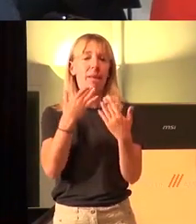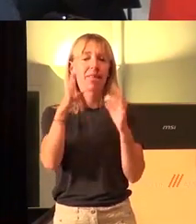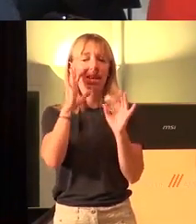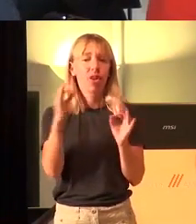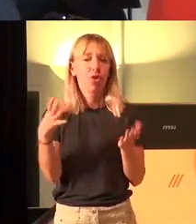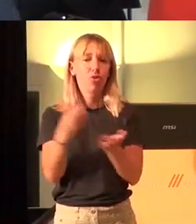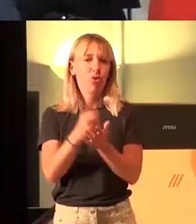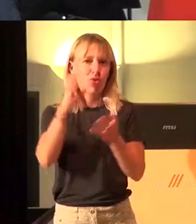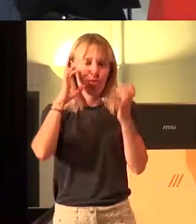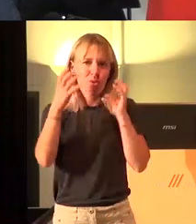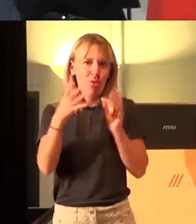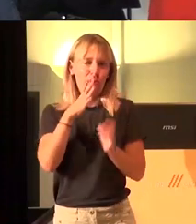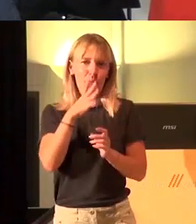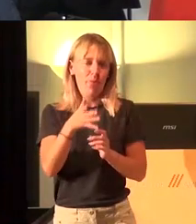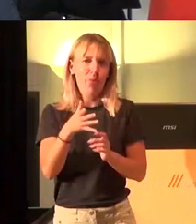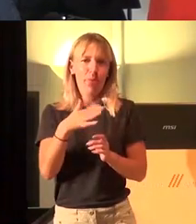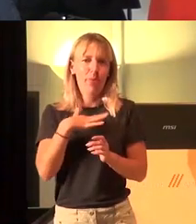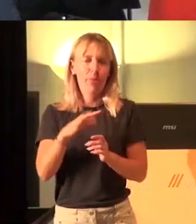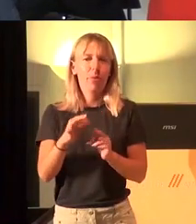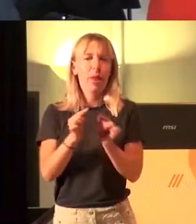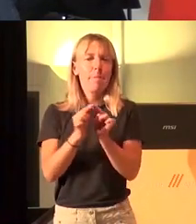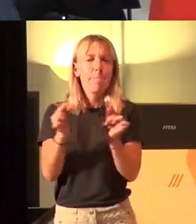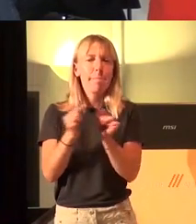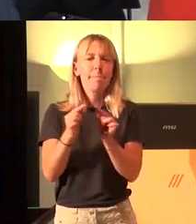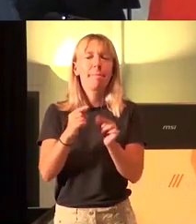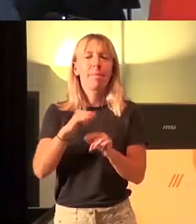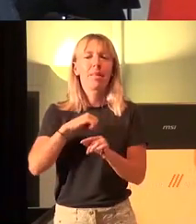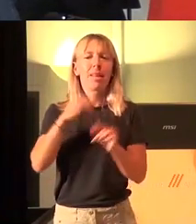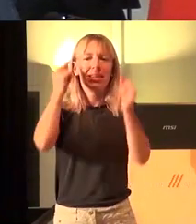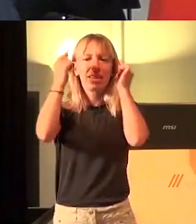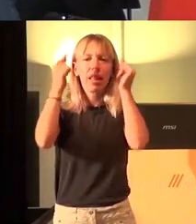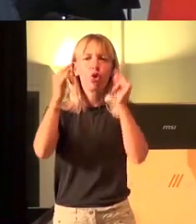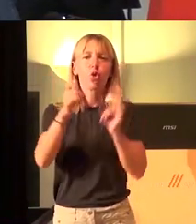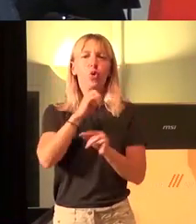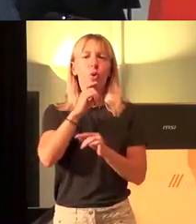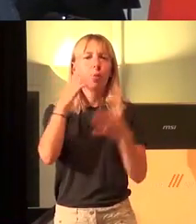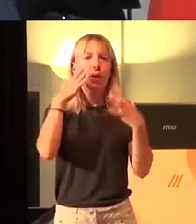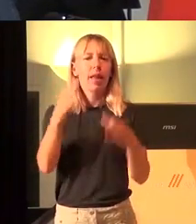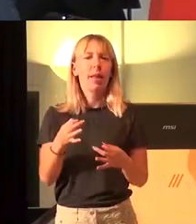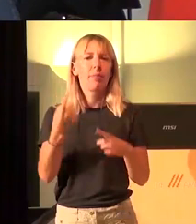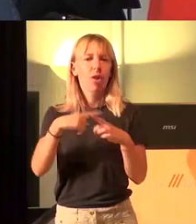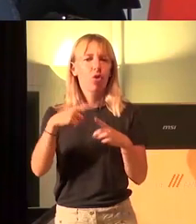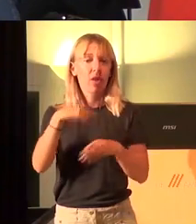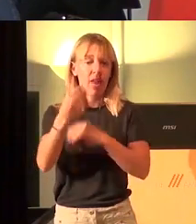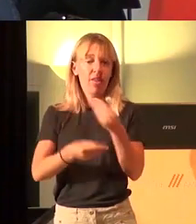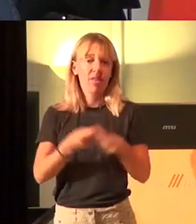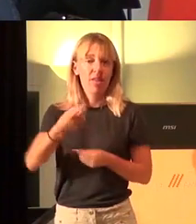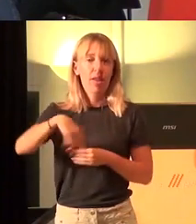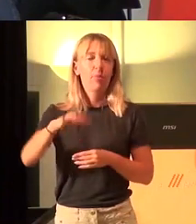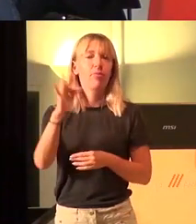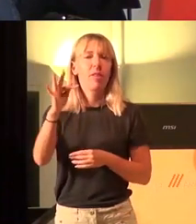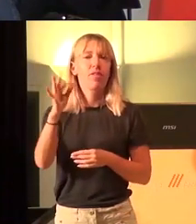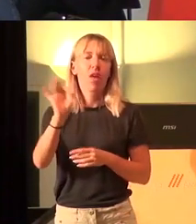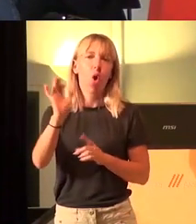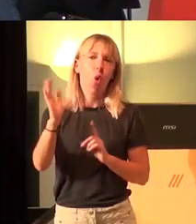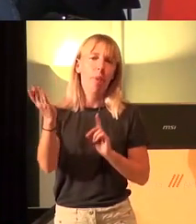creo que estamos todos locos por poder medir, ¿no?, y por poder tener datos de cómo realmente lo que hacemos beneficia